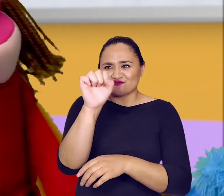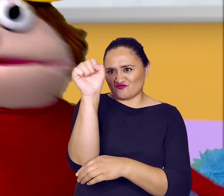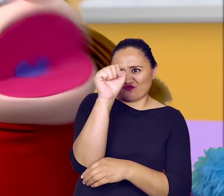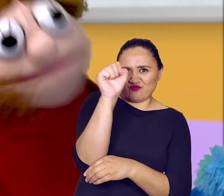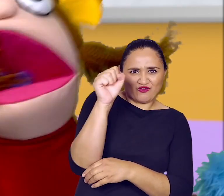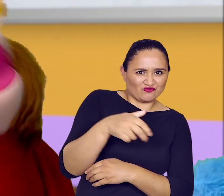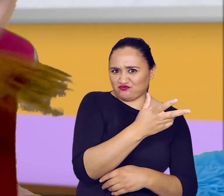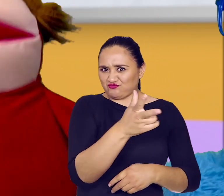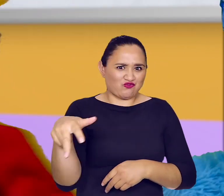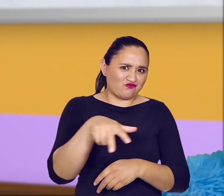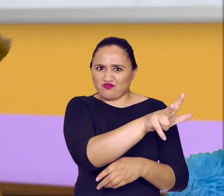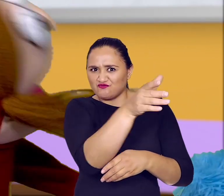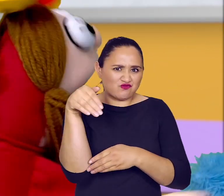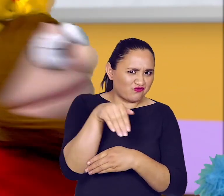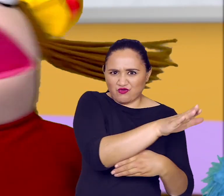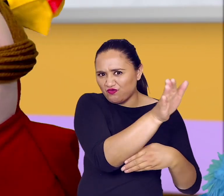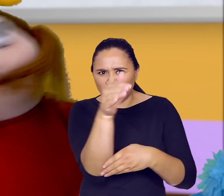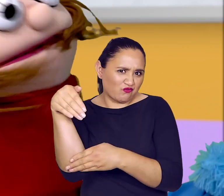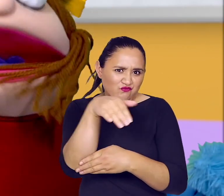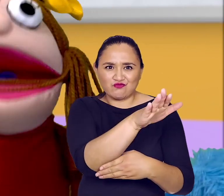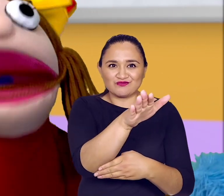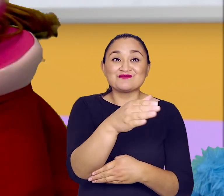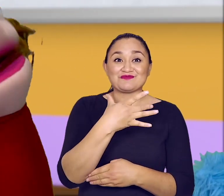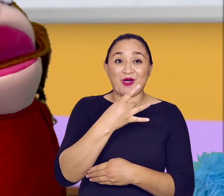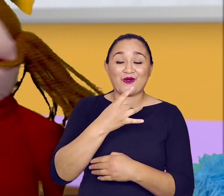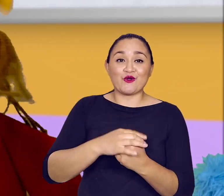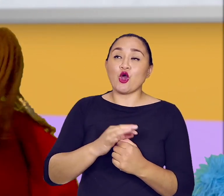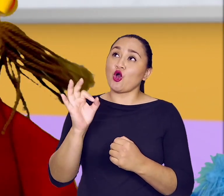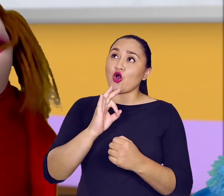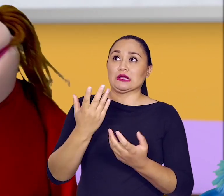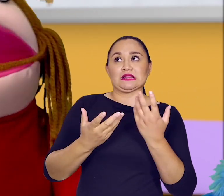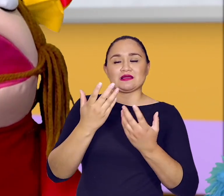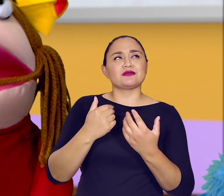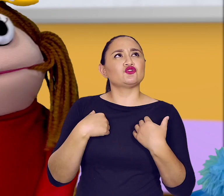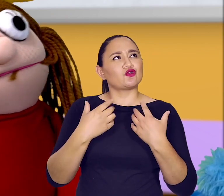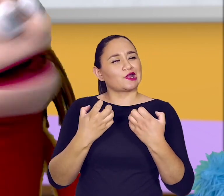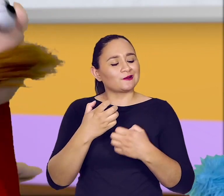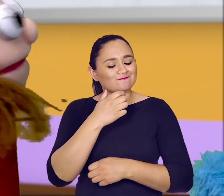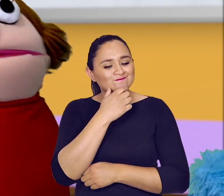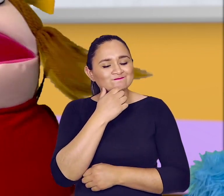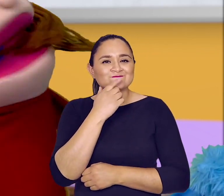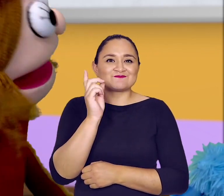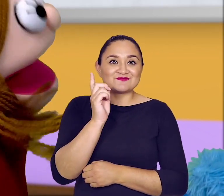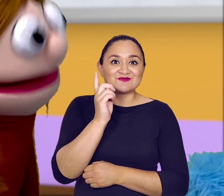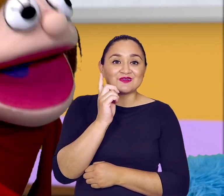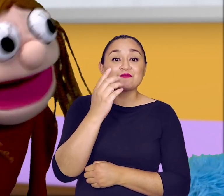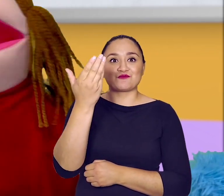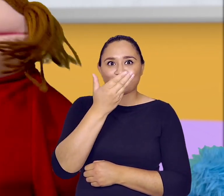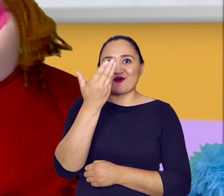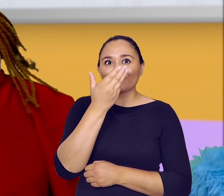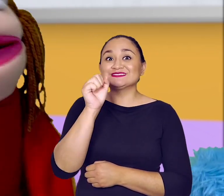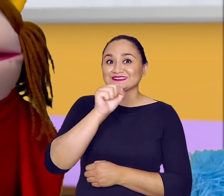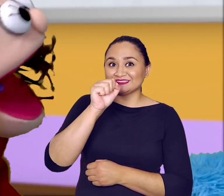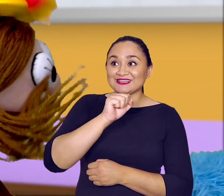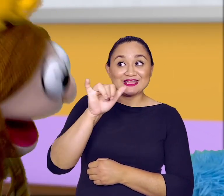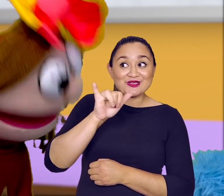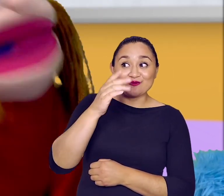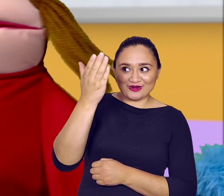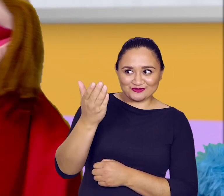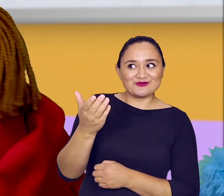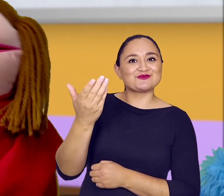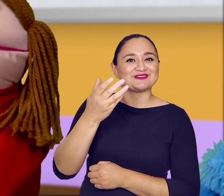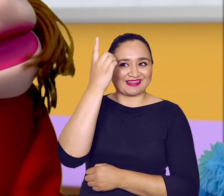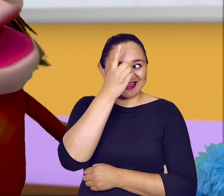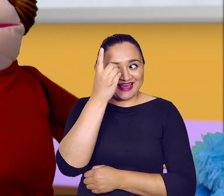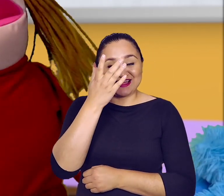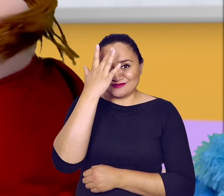fórmula-1 imagen o de pronto me gustaría ser profesora y profesora como